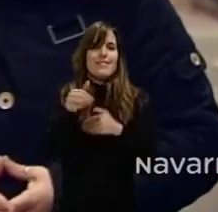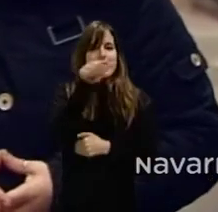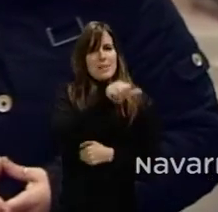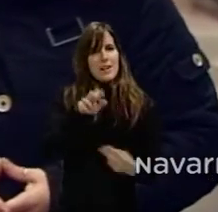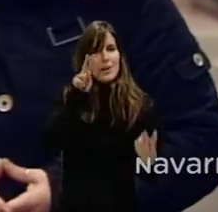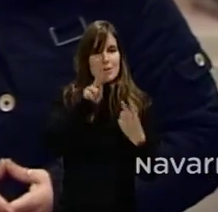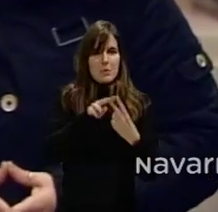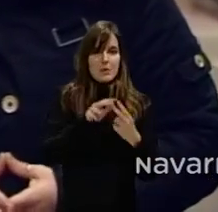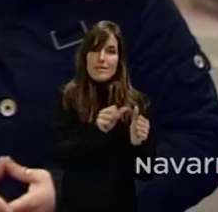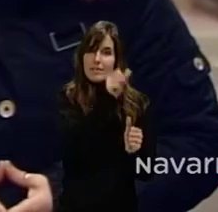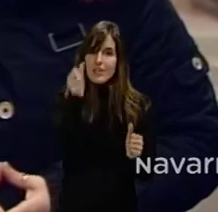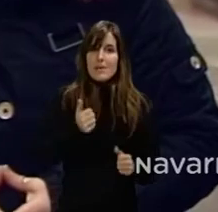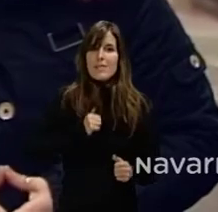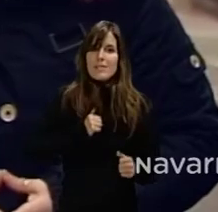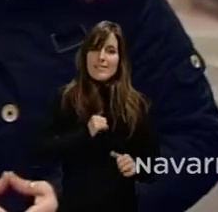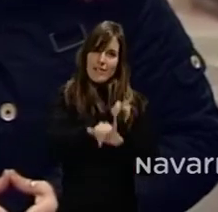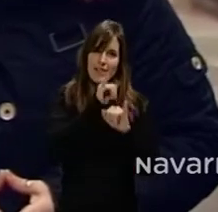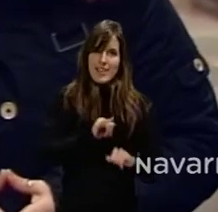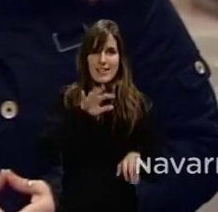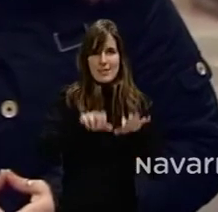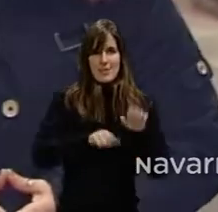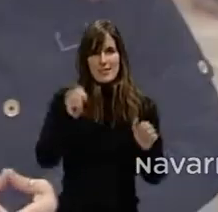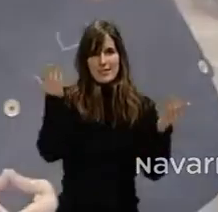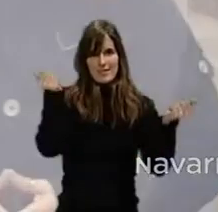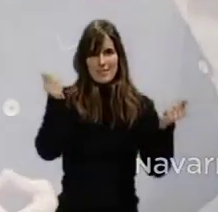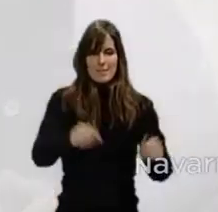semana que viene mientras tanto ya sabéis felices compras adiós